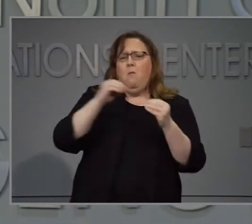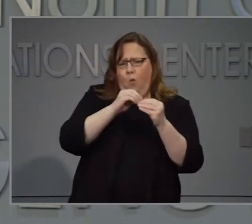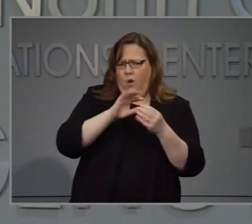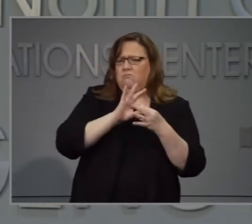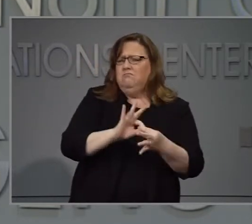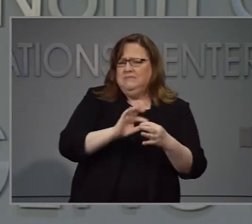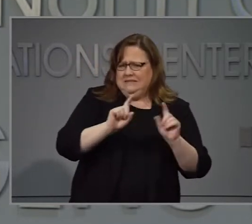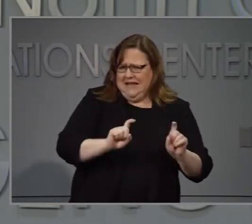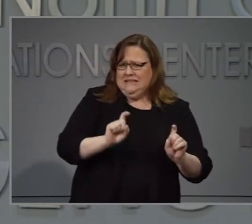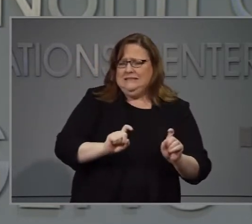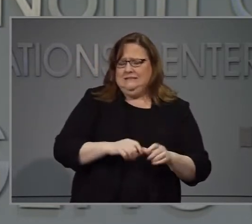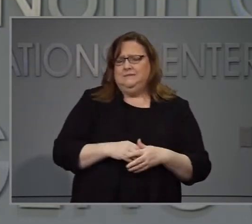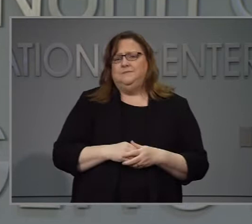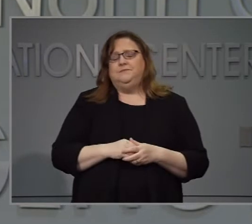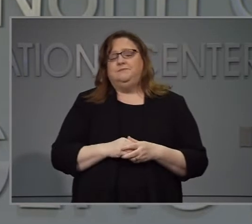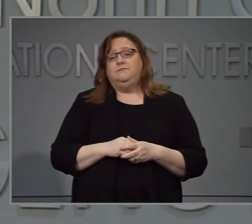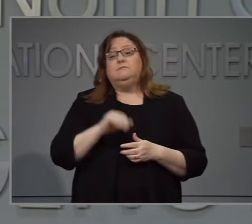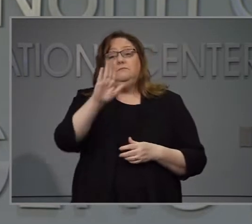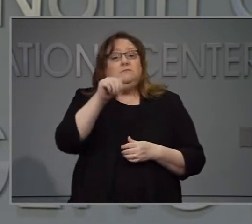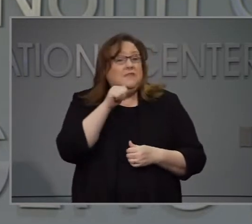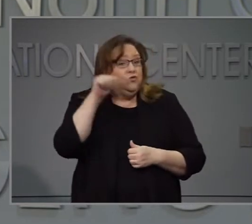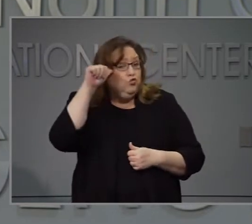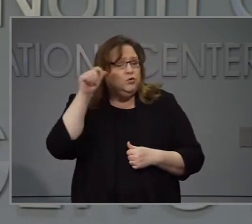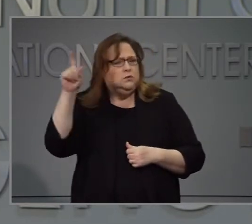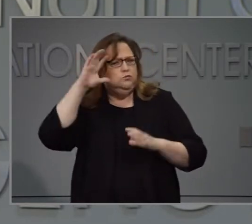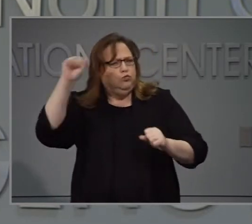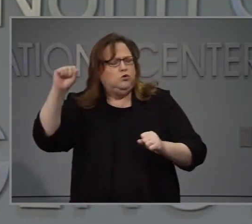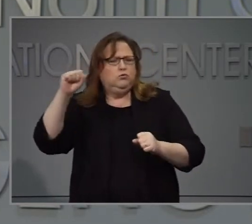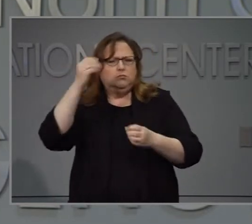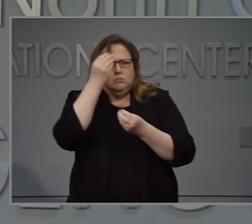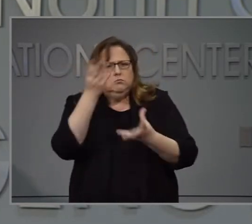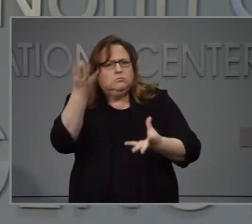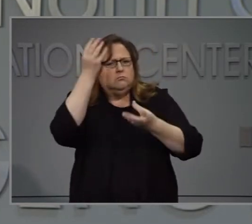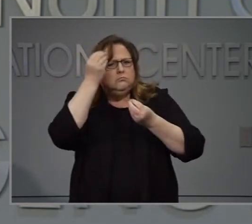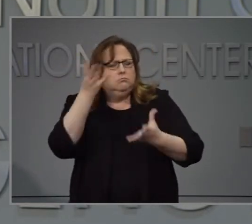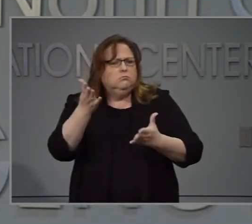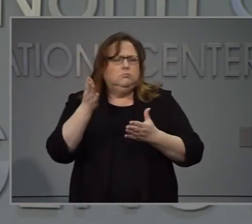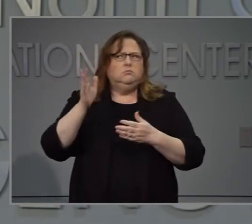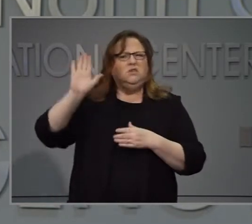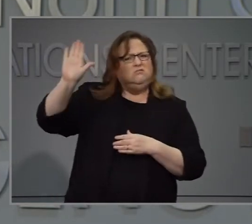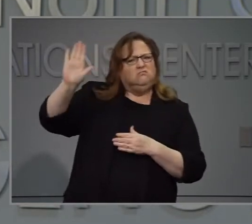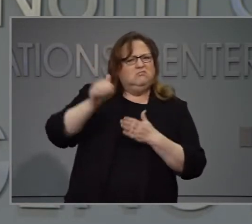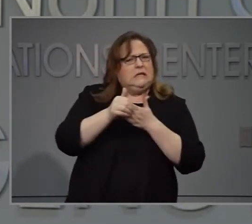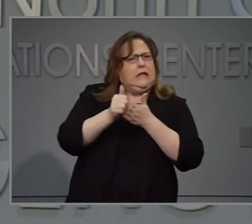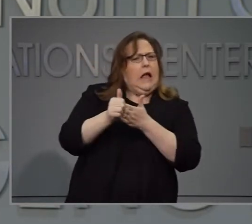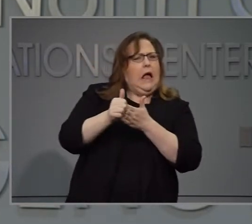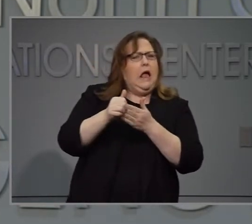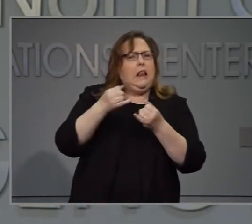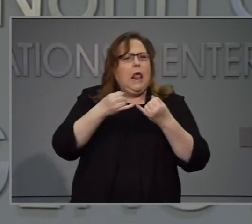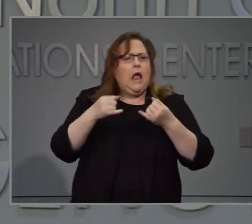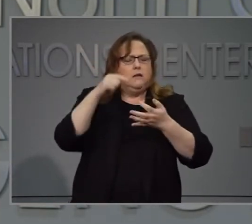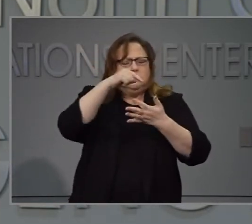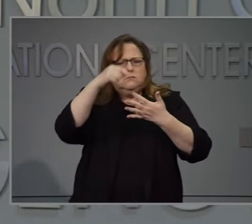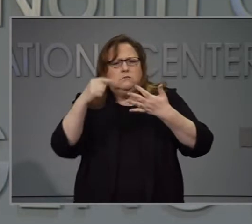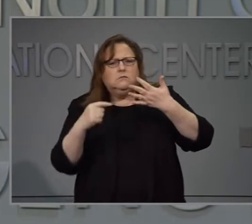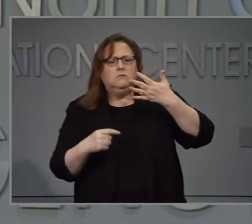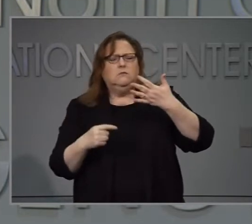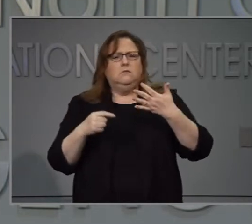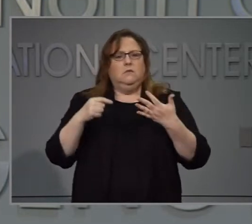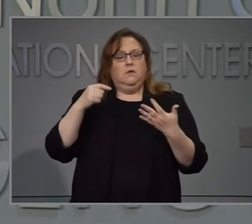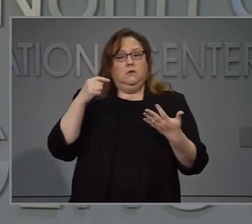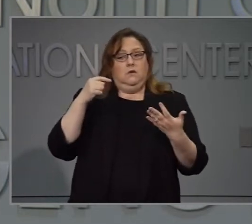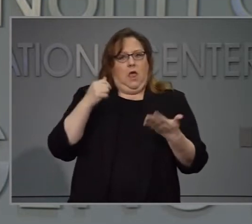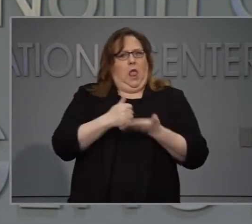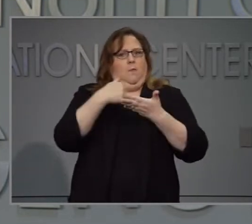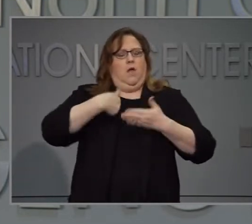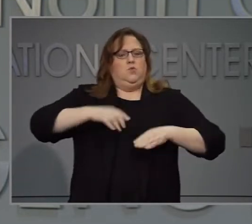el presidente ayer compartió guías show sobre cómo se abrirá la economía del país fue un gusto